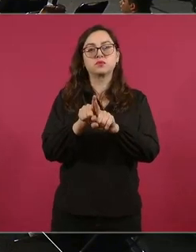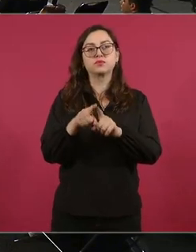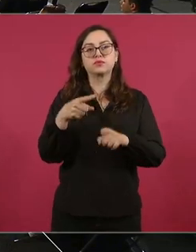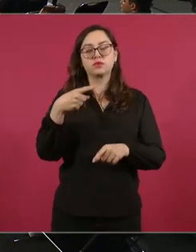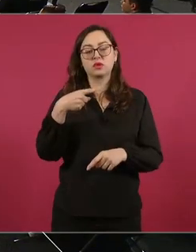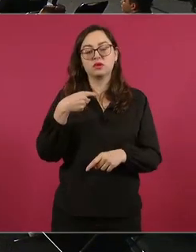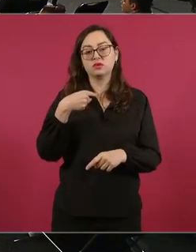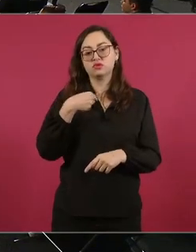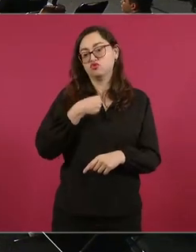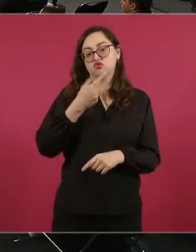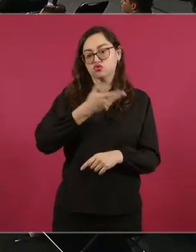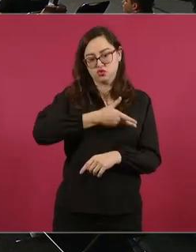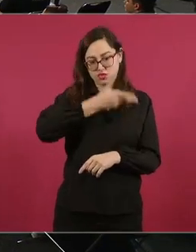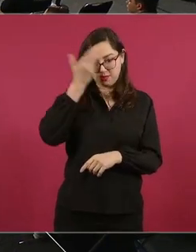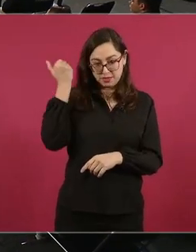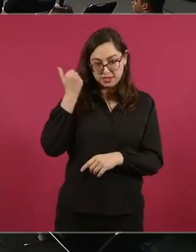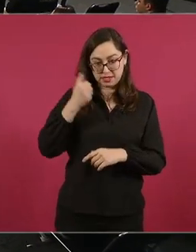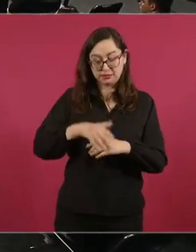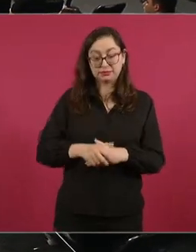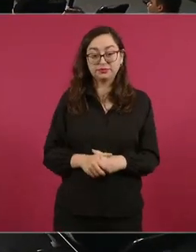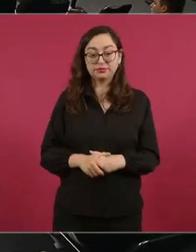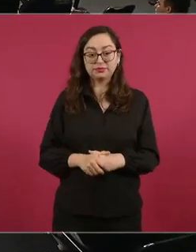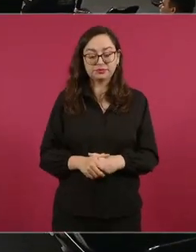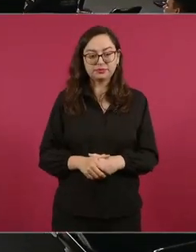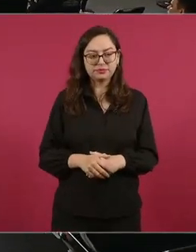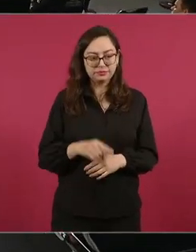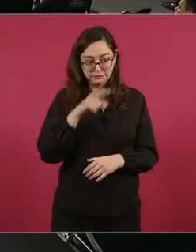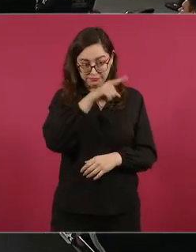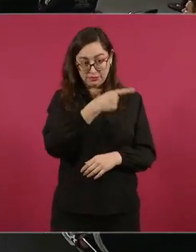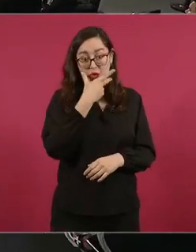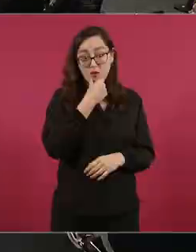periodista corría con Salinas.